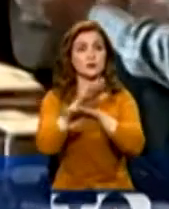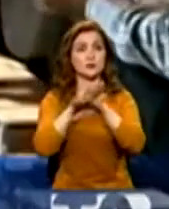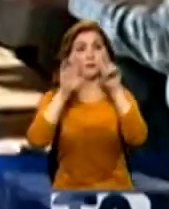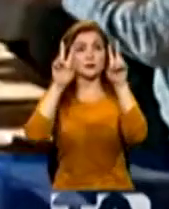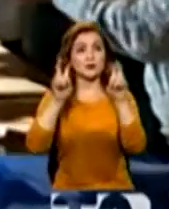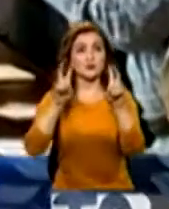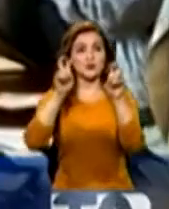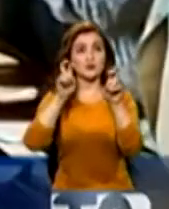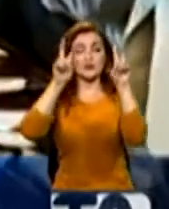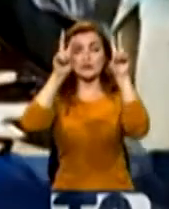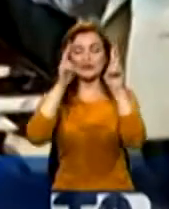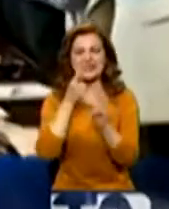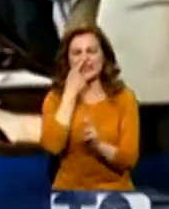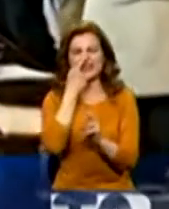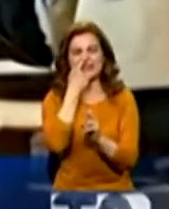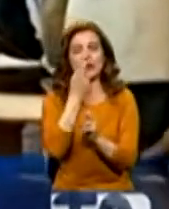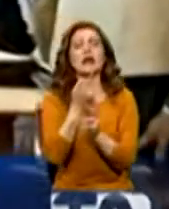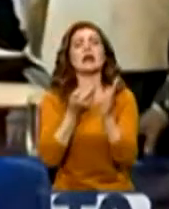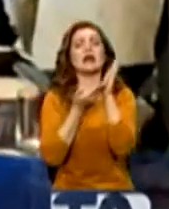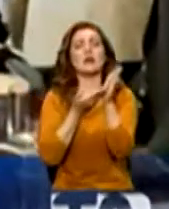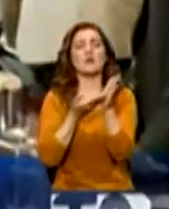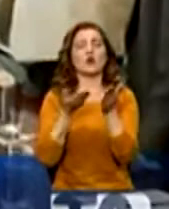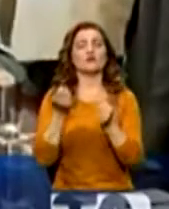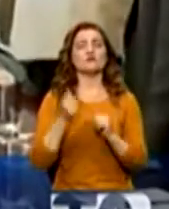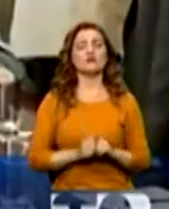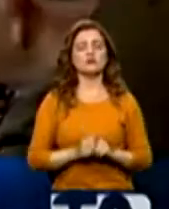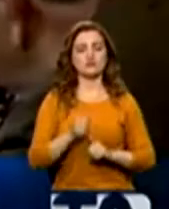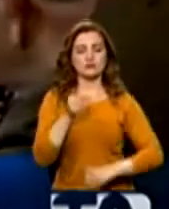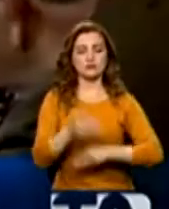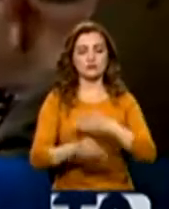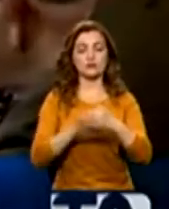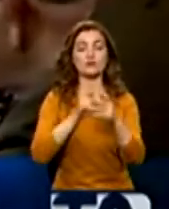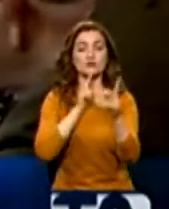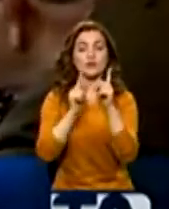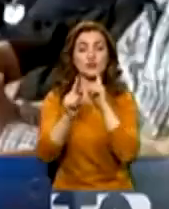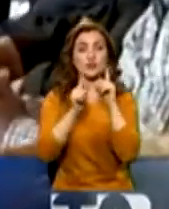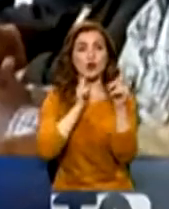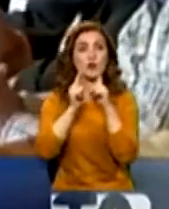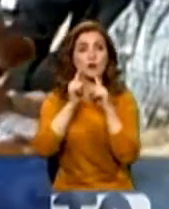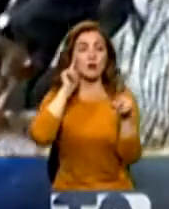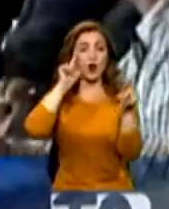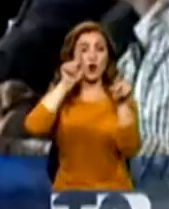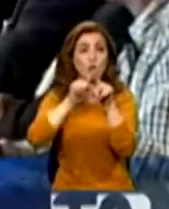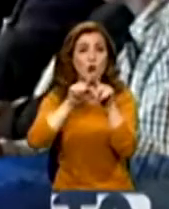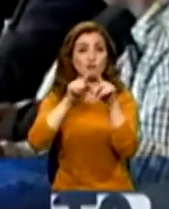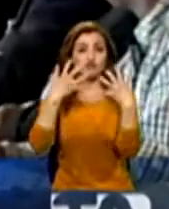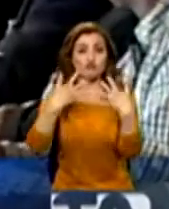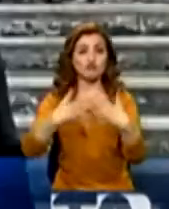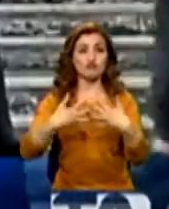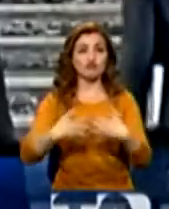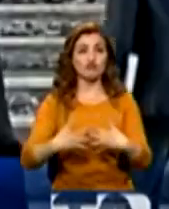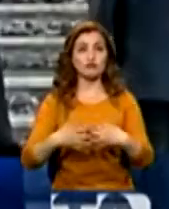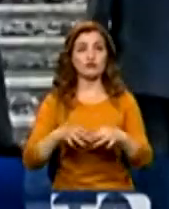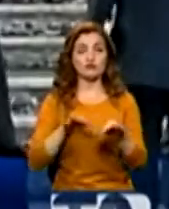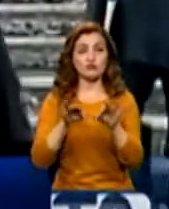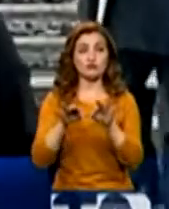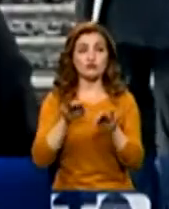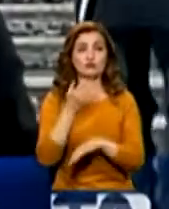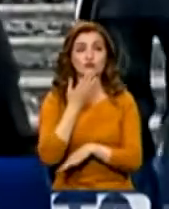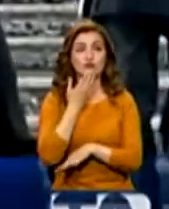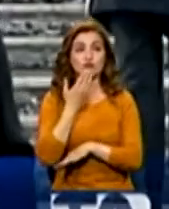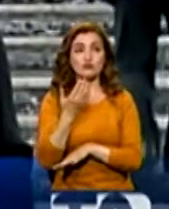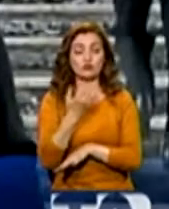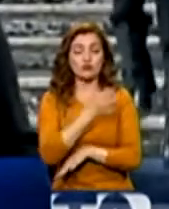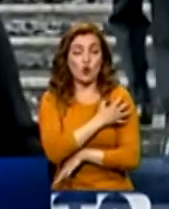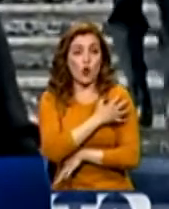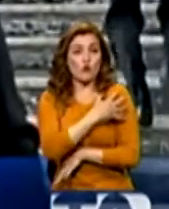de temas de interés mutuo como por ejemplo el proceso de diálogos y consensos a sí mismo y les explico cómo les va a